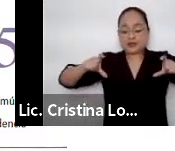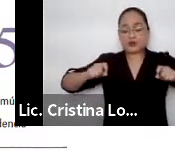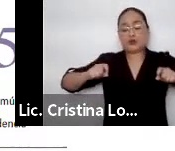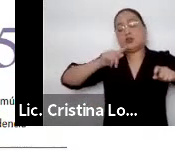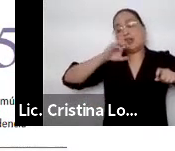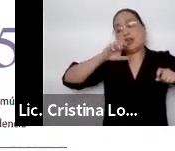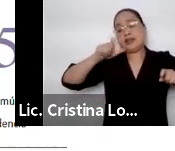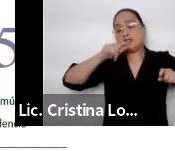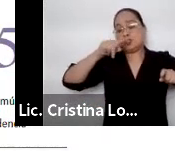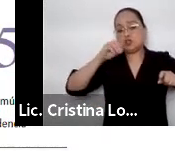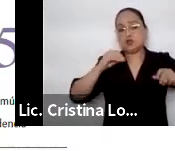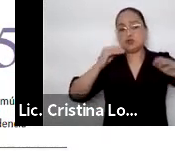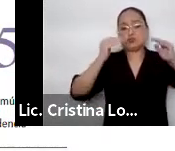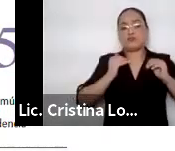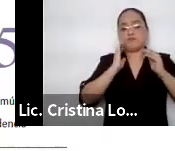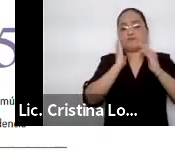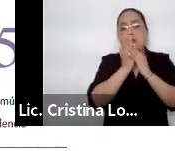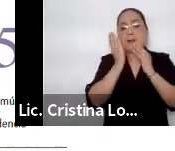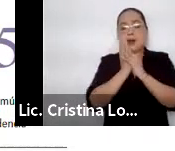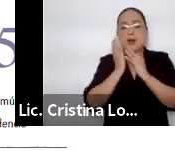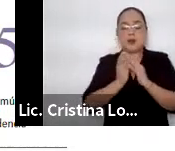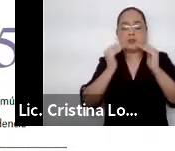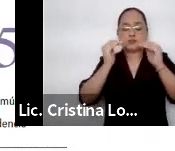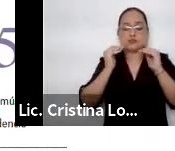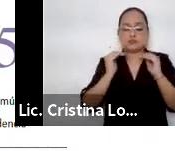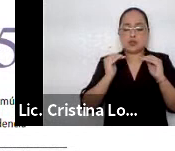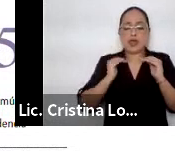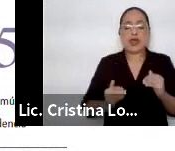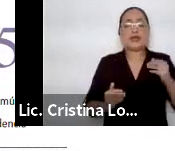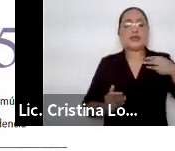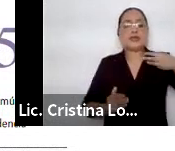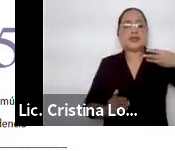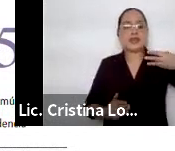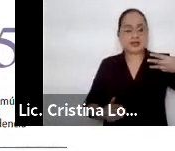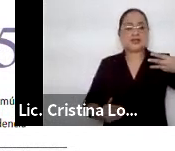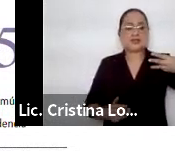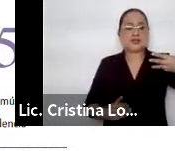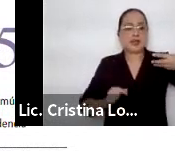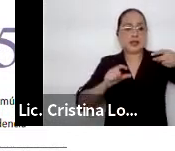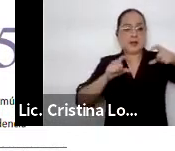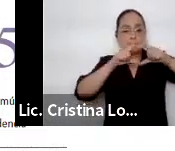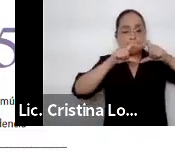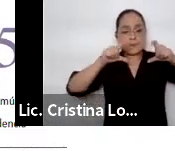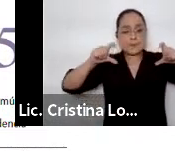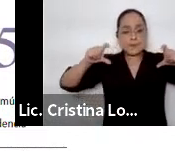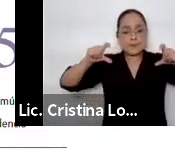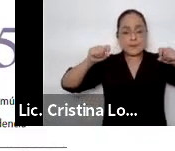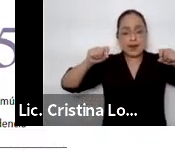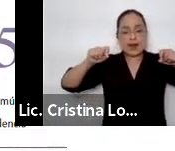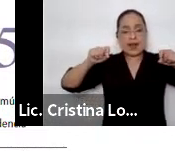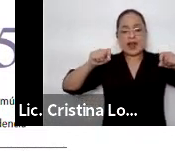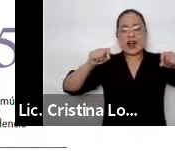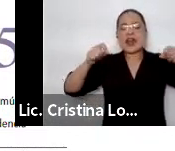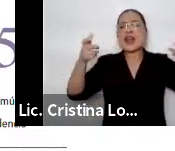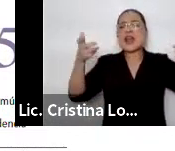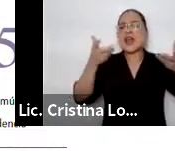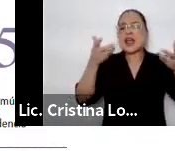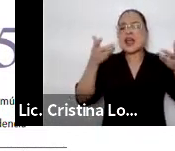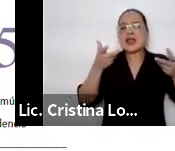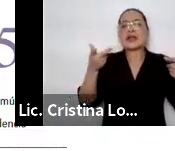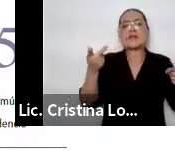podrán ustedes visualizar acá. Primero se divide en hechos,